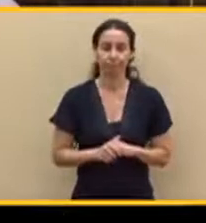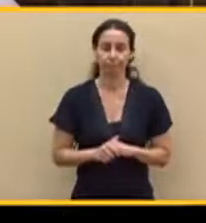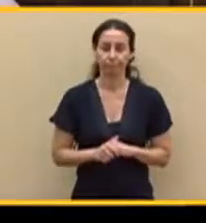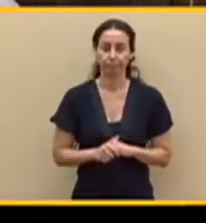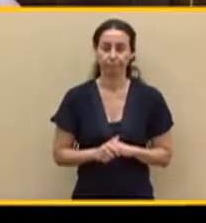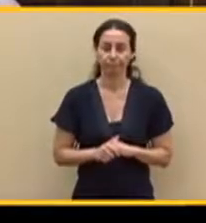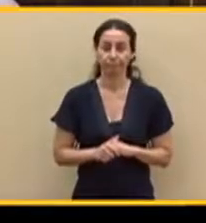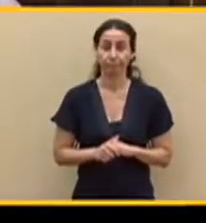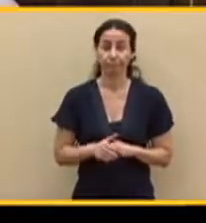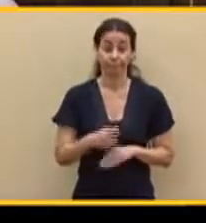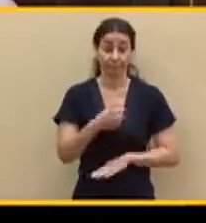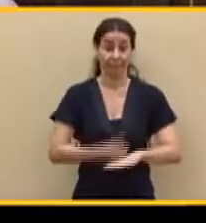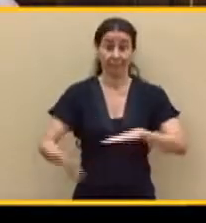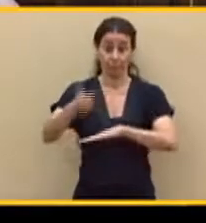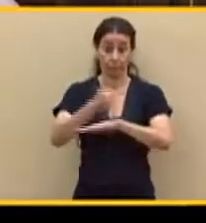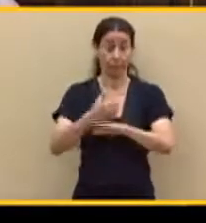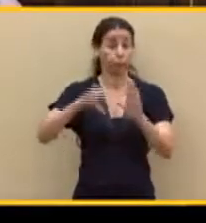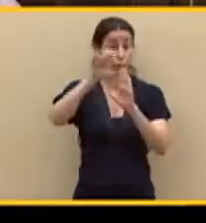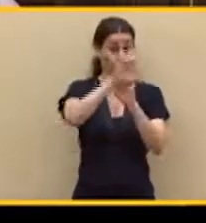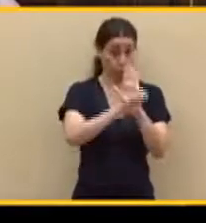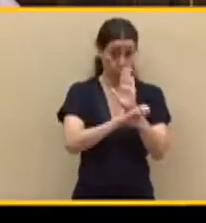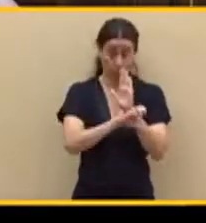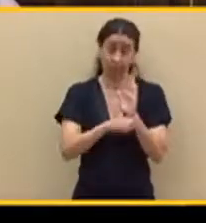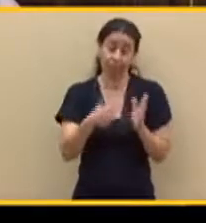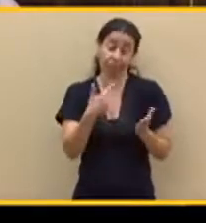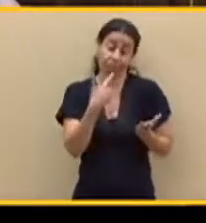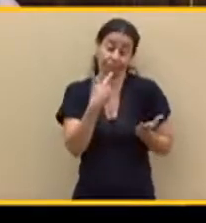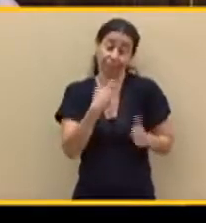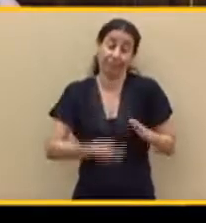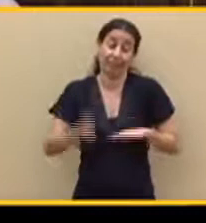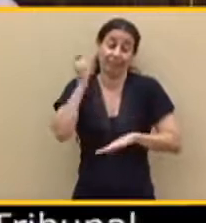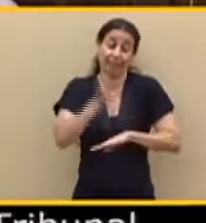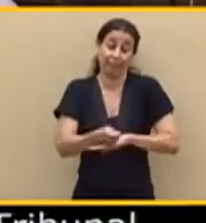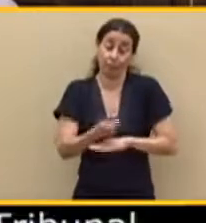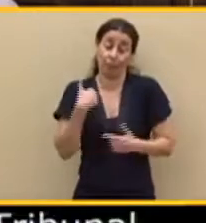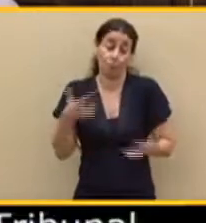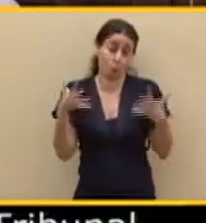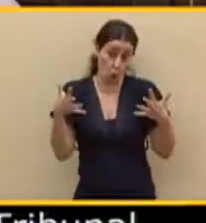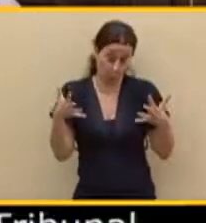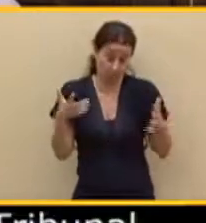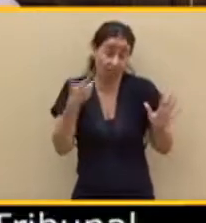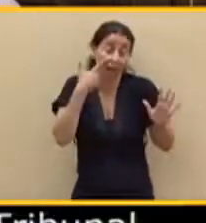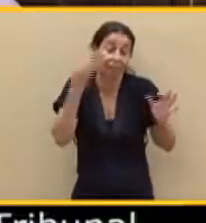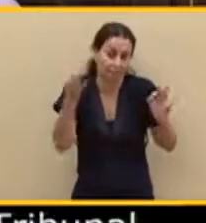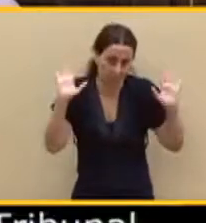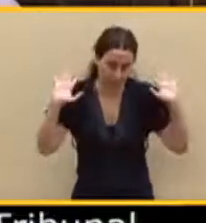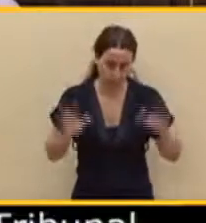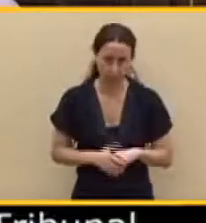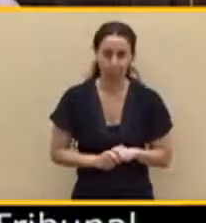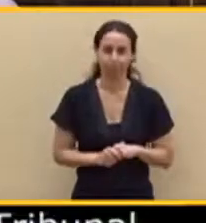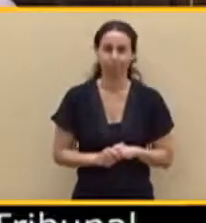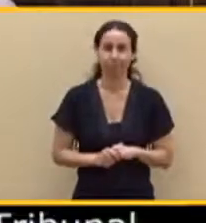Dice el Tribunal Constitucional, que es su tribunal favorito, así que a ver qué ha pasado aquí. Dice